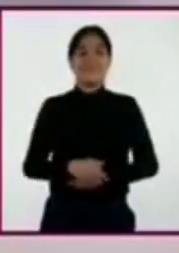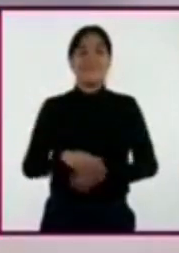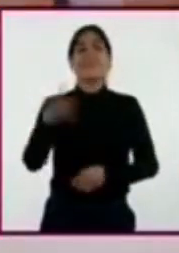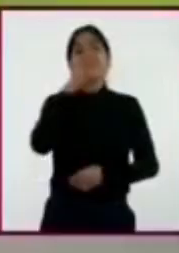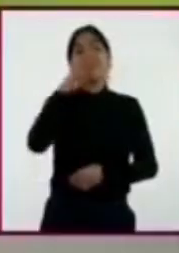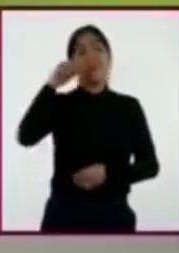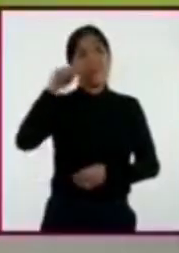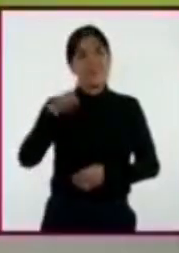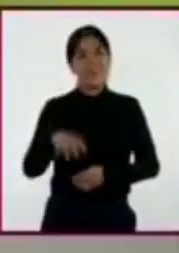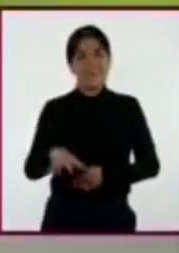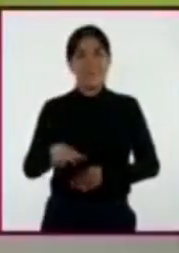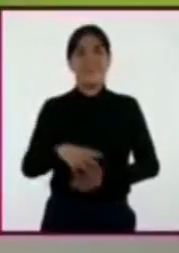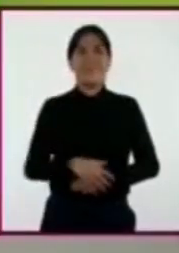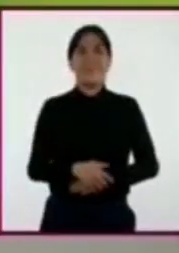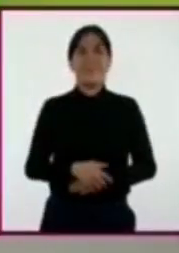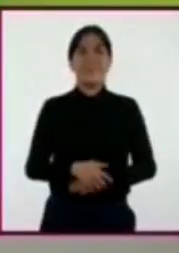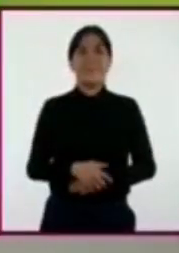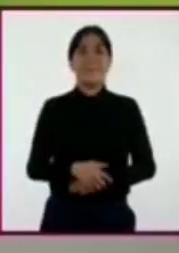Exhalamos.